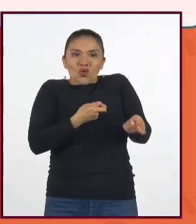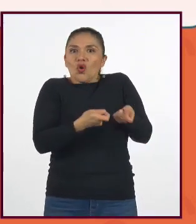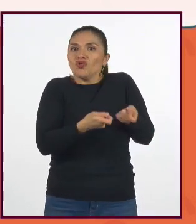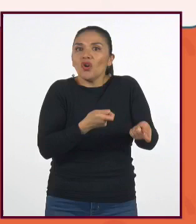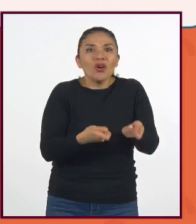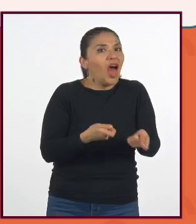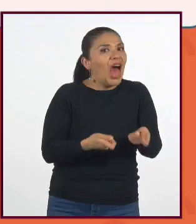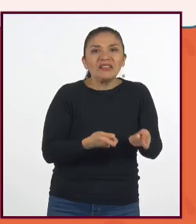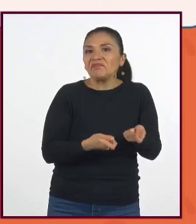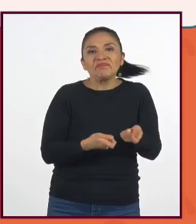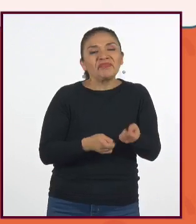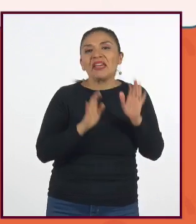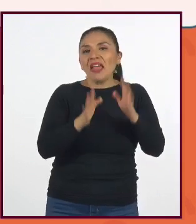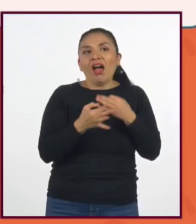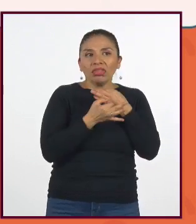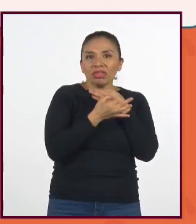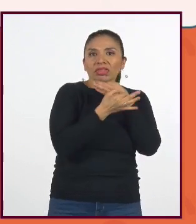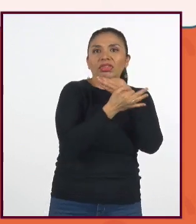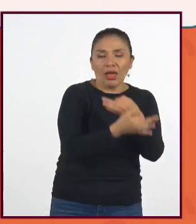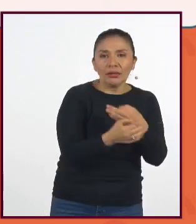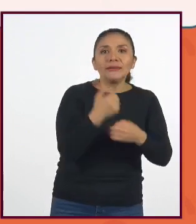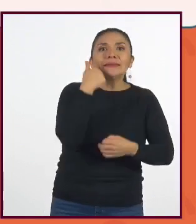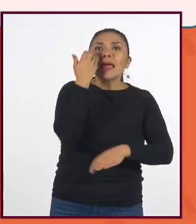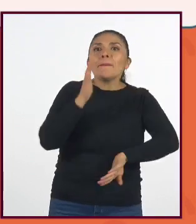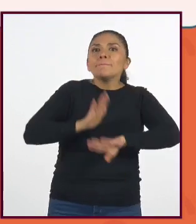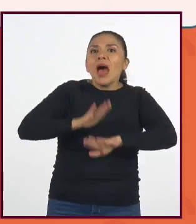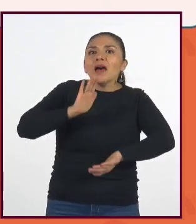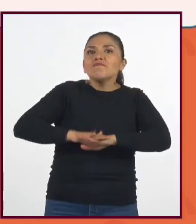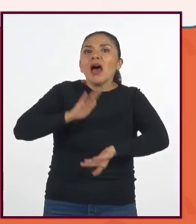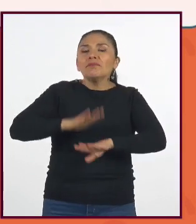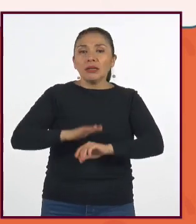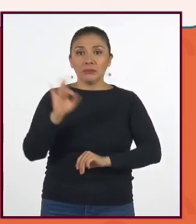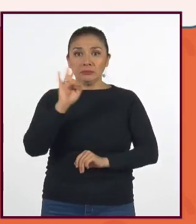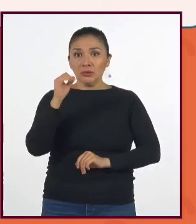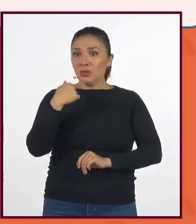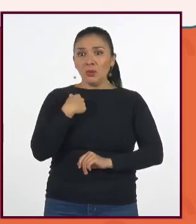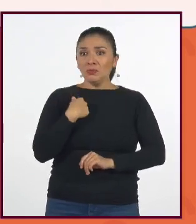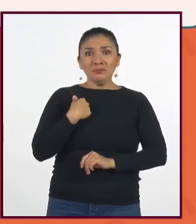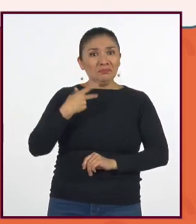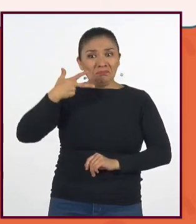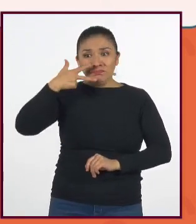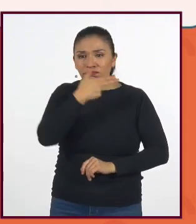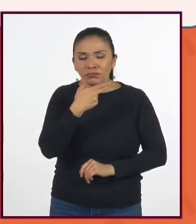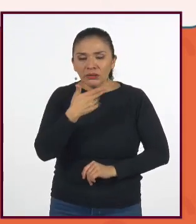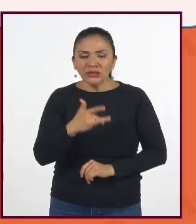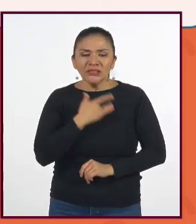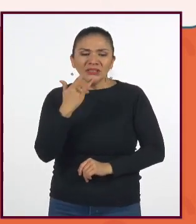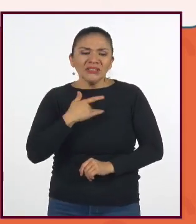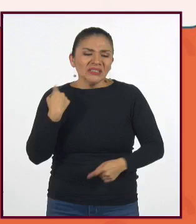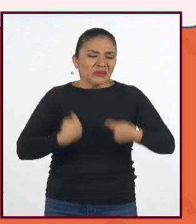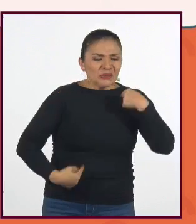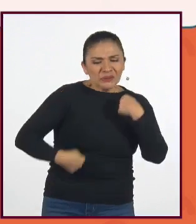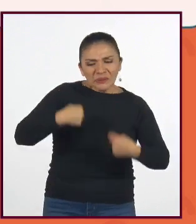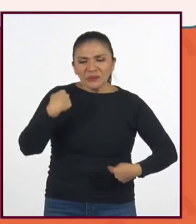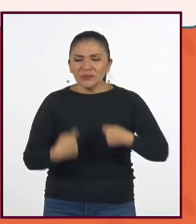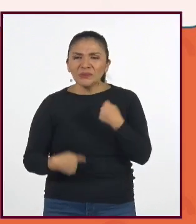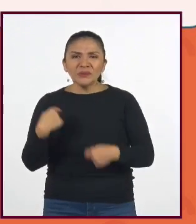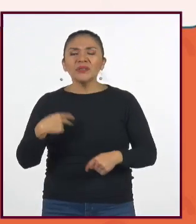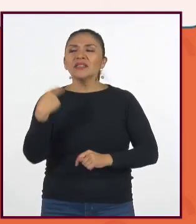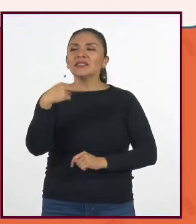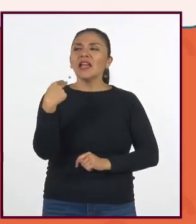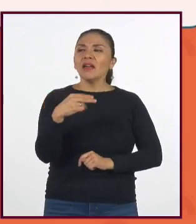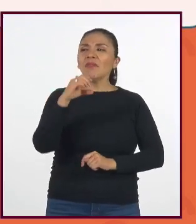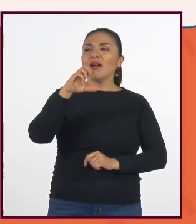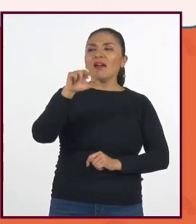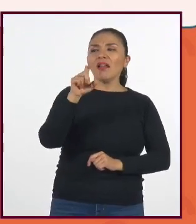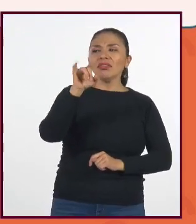solo es el consumir, sino que el no consumir genera ciertos síntomas que se llaman craving o